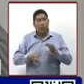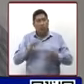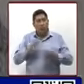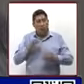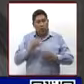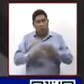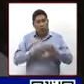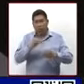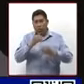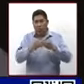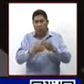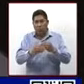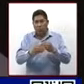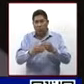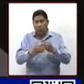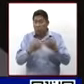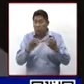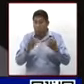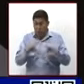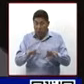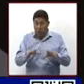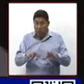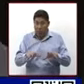preselección naufrague.